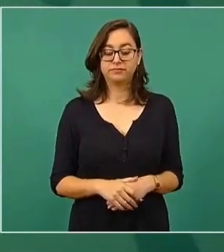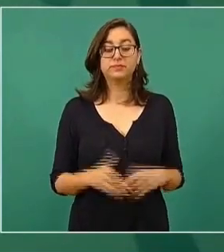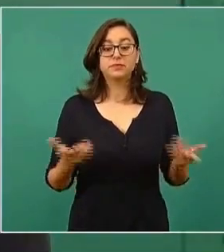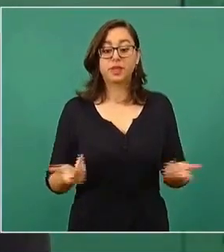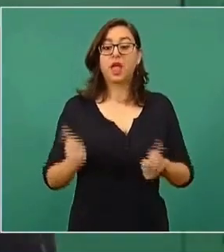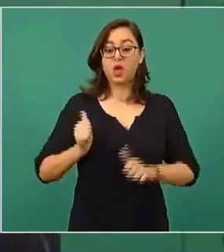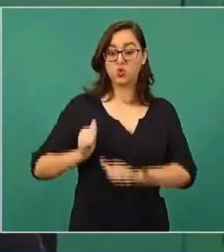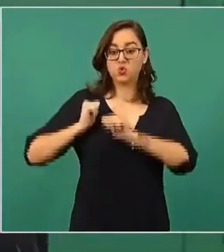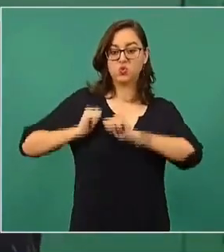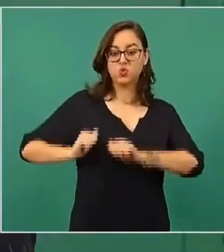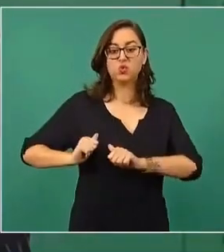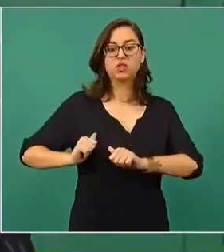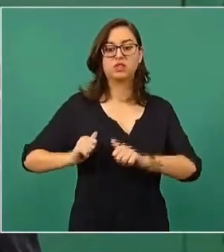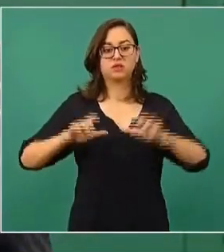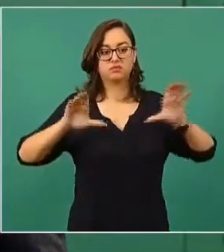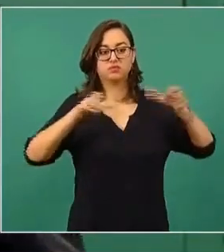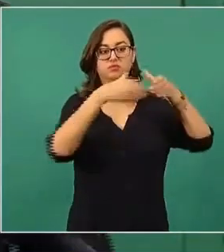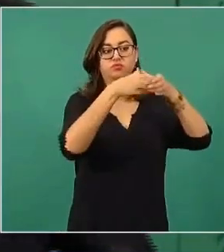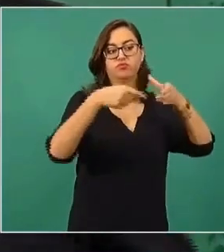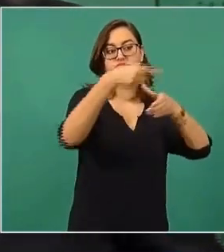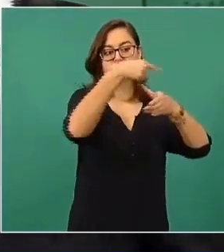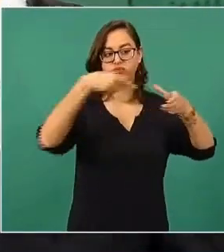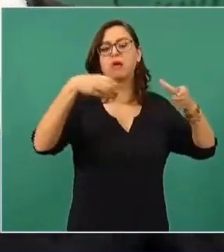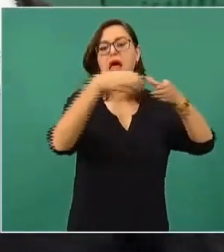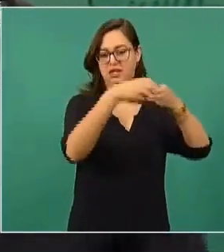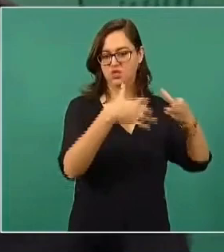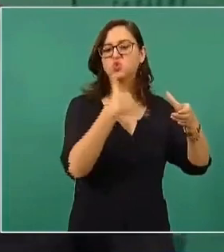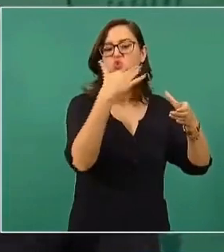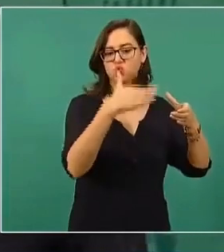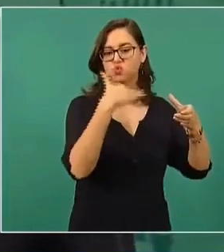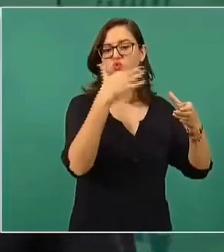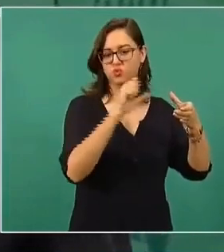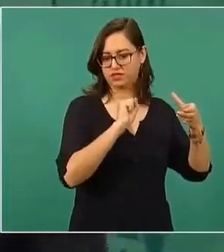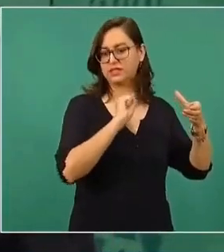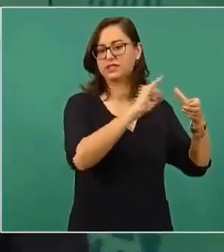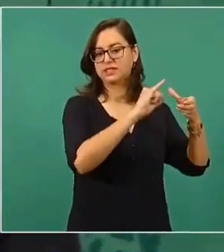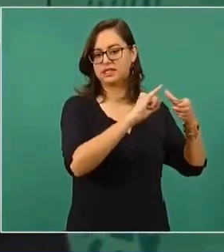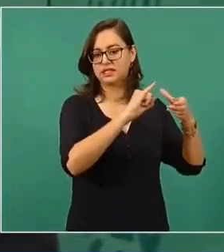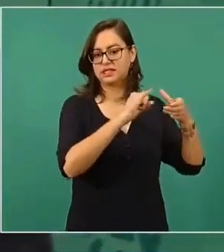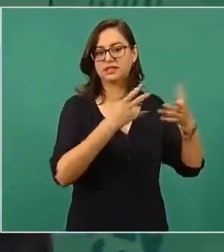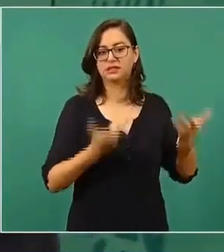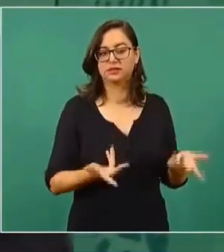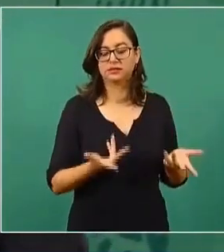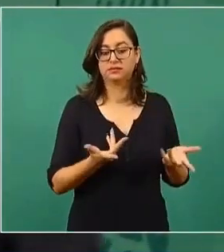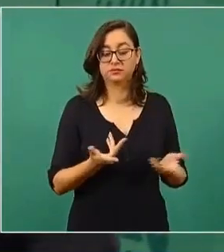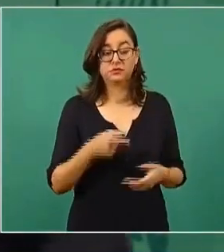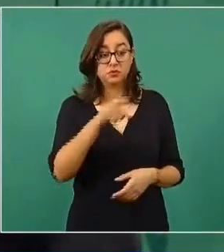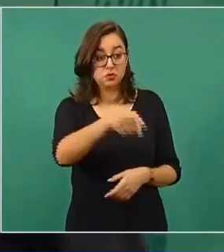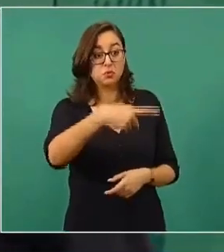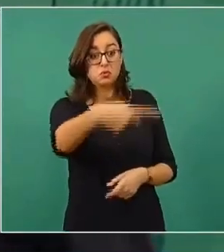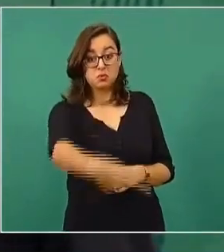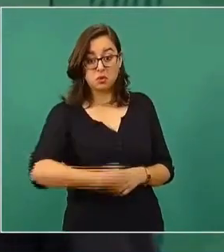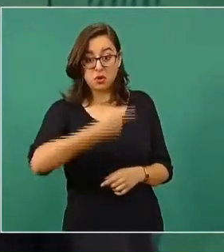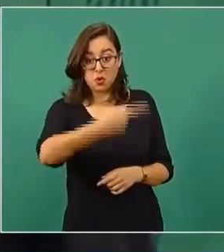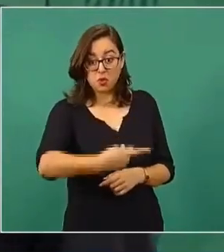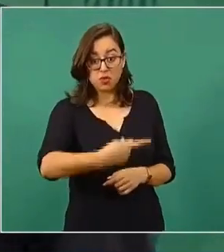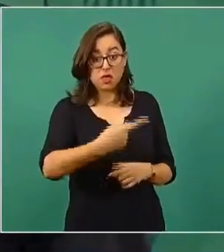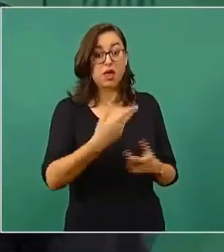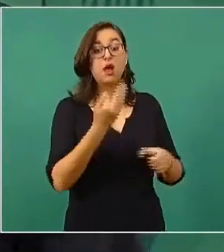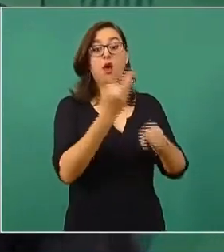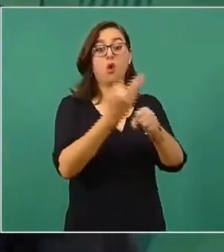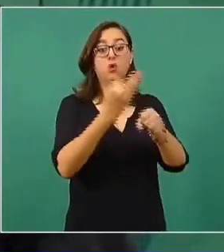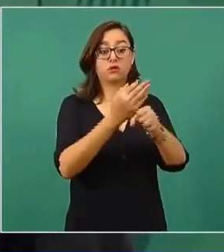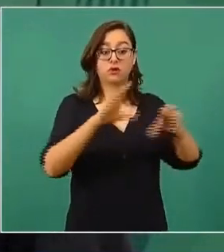para abajo. Por eso, cuando me preguntas, yo, ¿arriba? Sí, porque